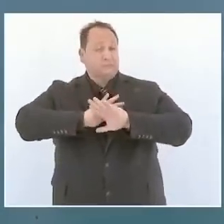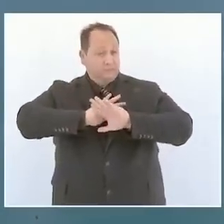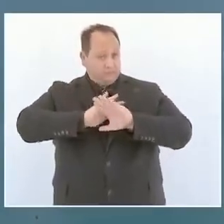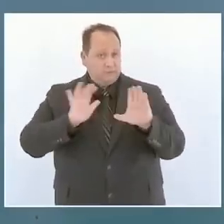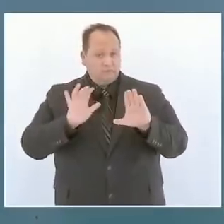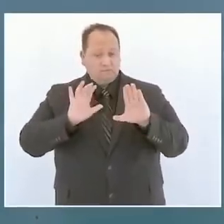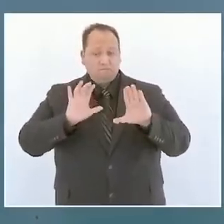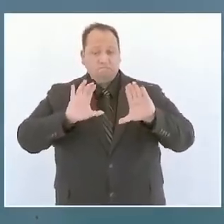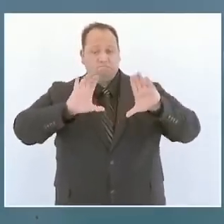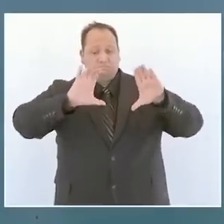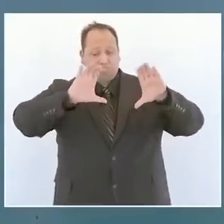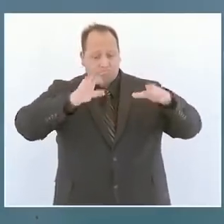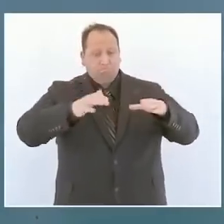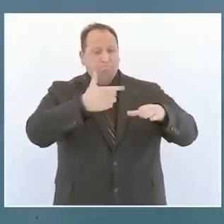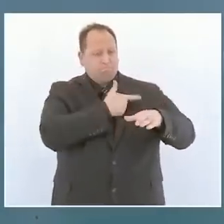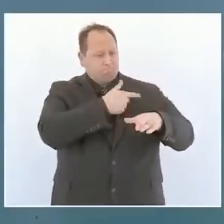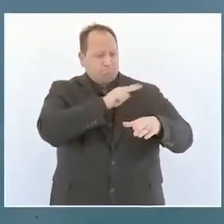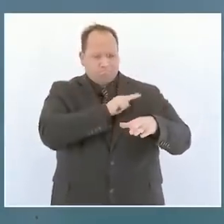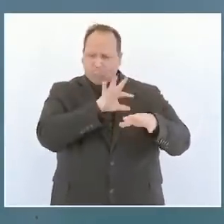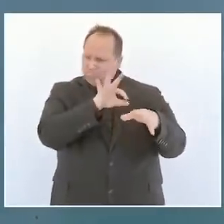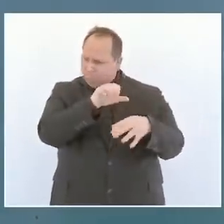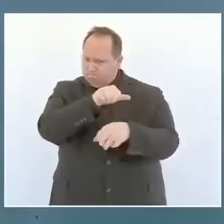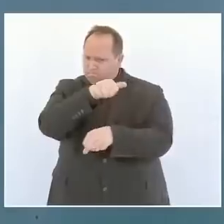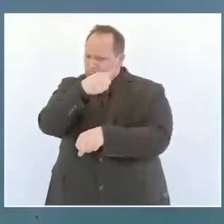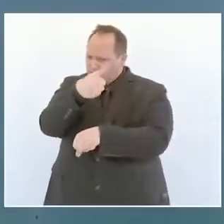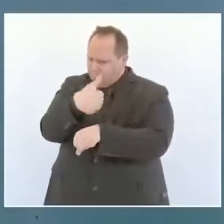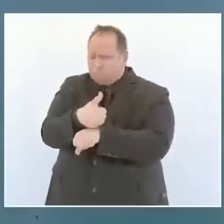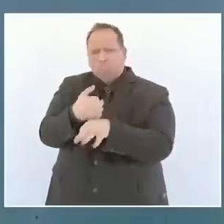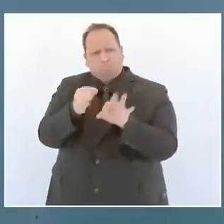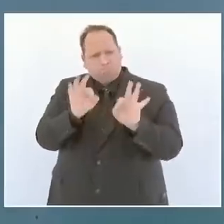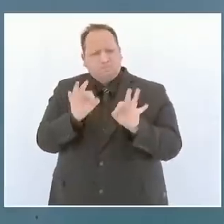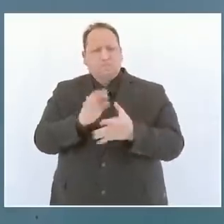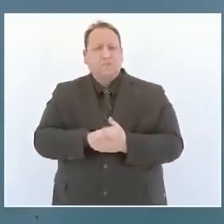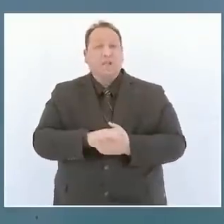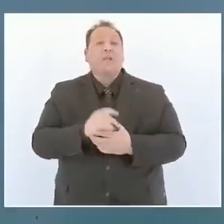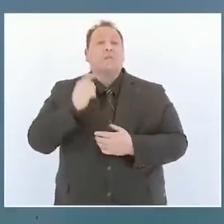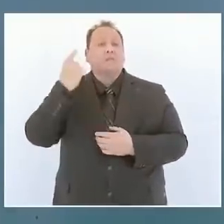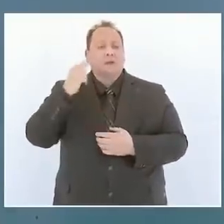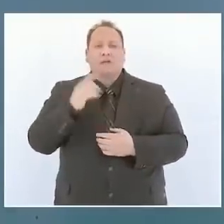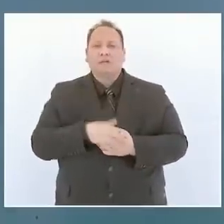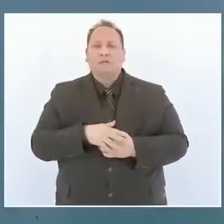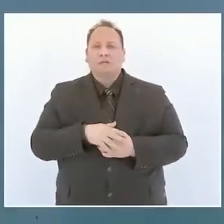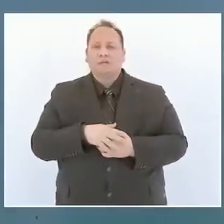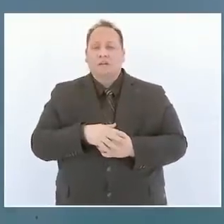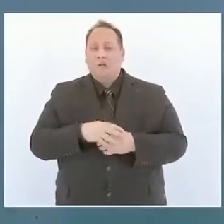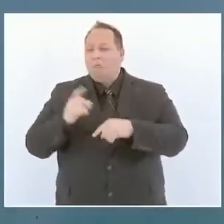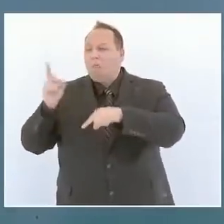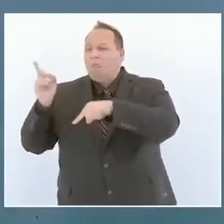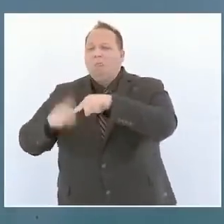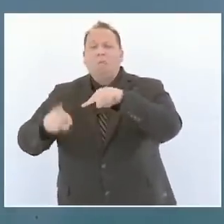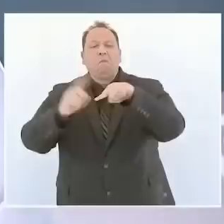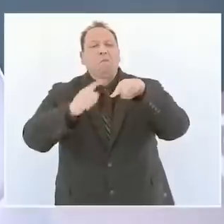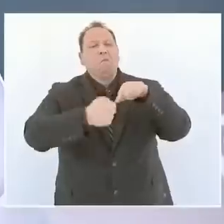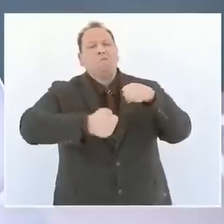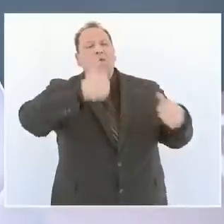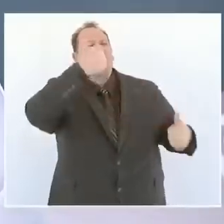consolidada esta institución, para que no vayan a destruirla,